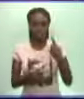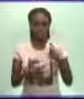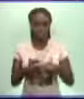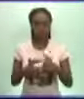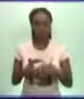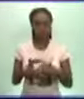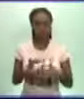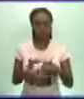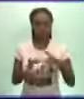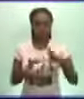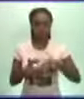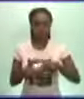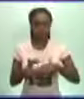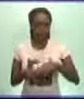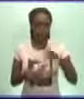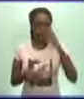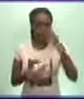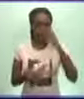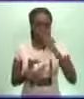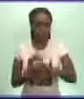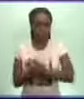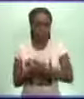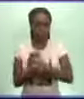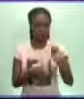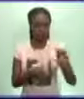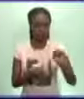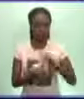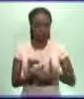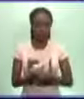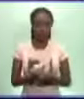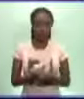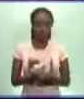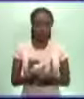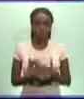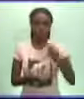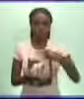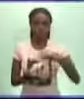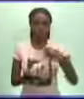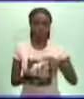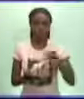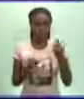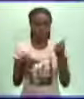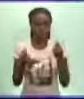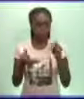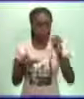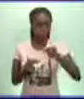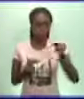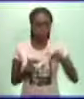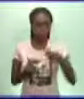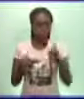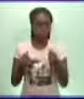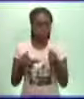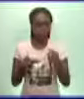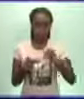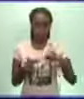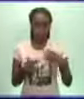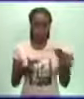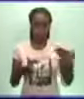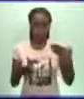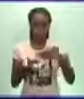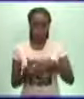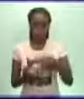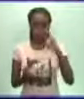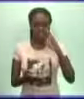propios de los negros libres y mulatos, y los bailes de alta sociedad a los que no asistían negros ni